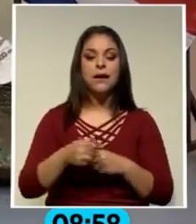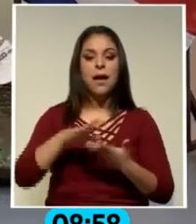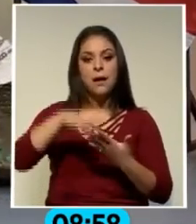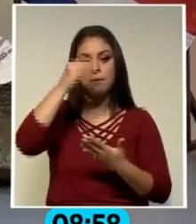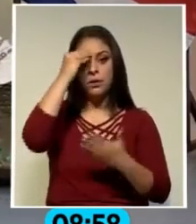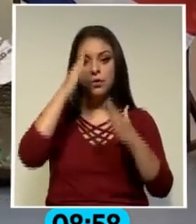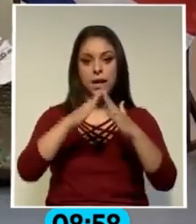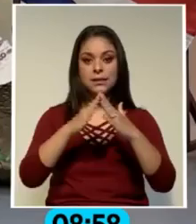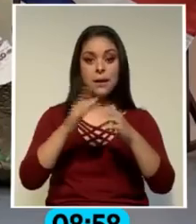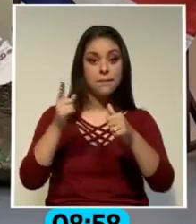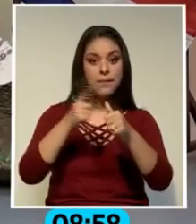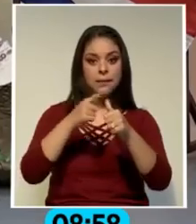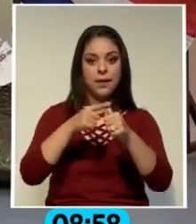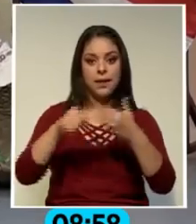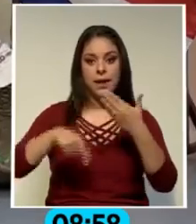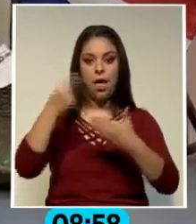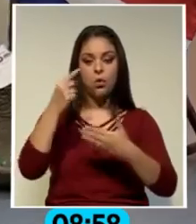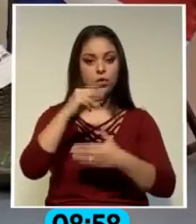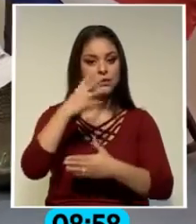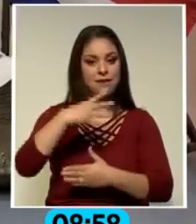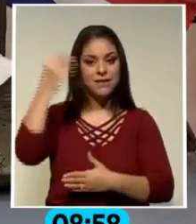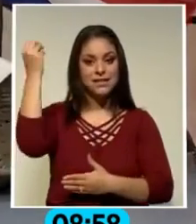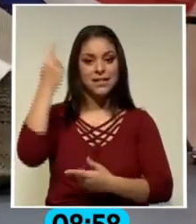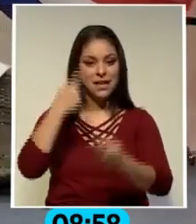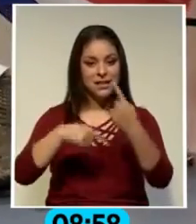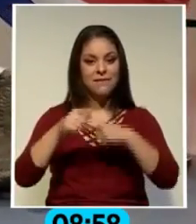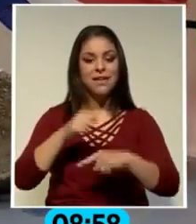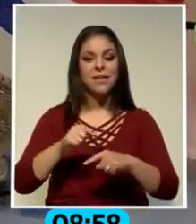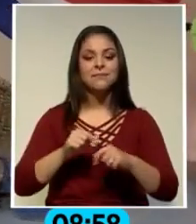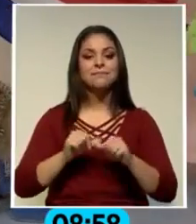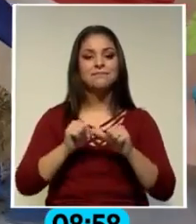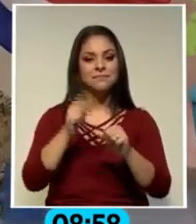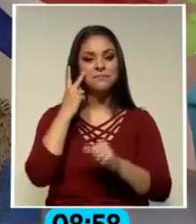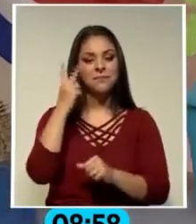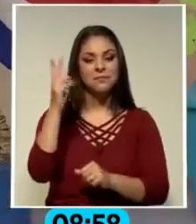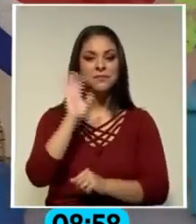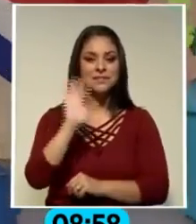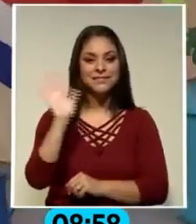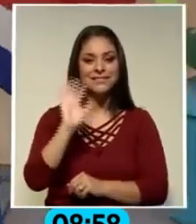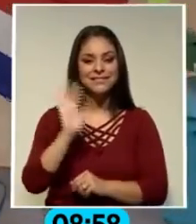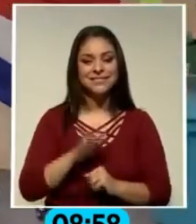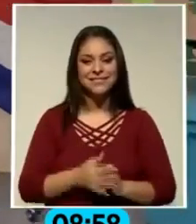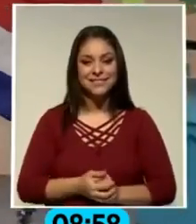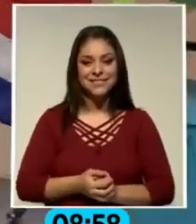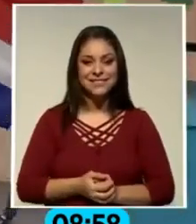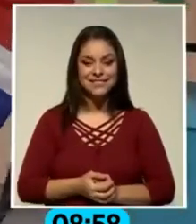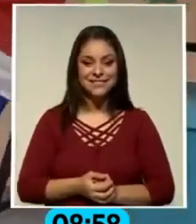entonces no se vayan, que ya casi viene. Gracias, nos vemos, primaria, chao. Primaria, nos vemos, chao.